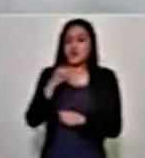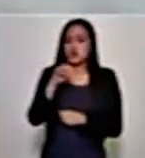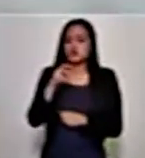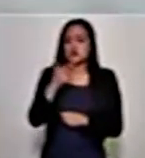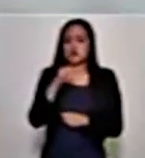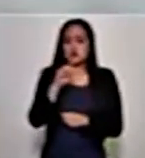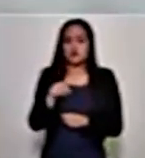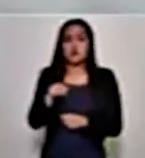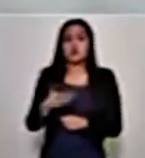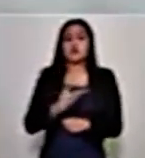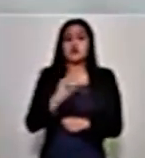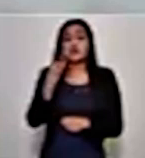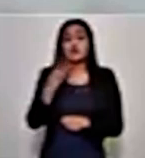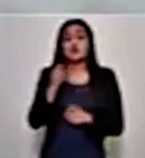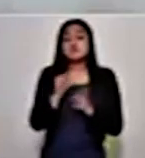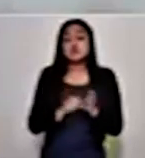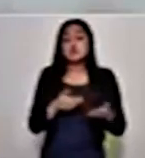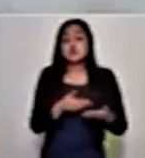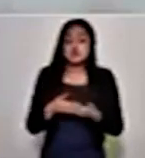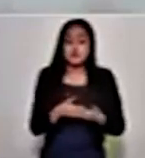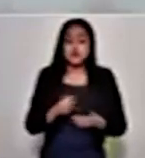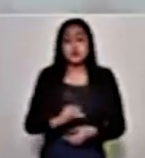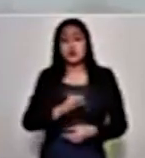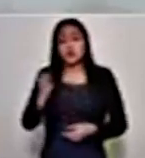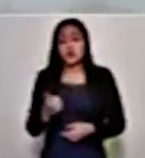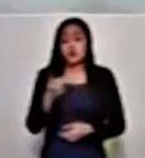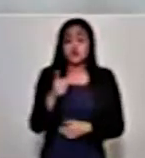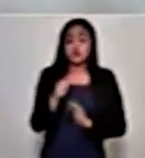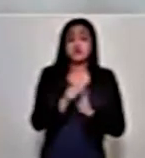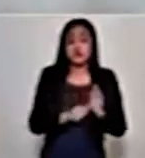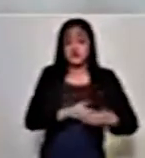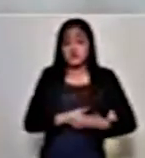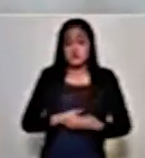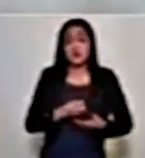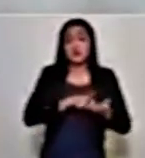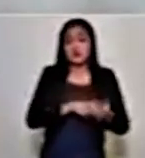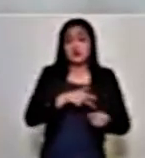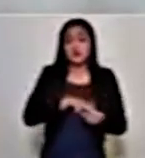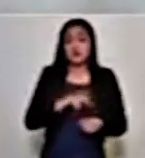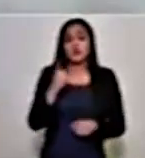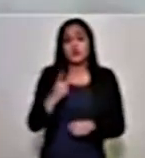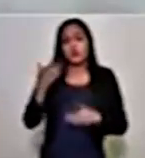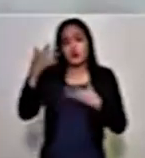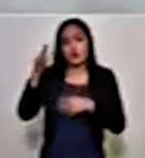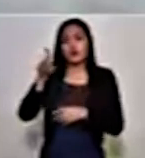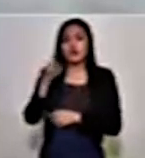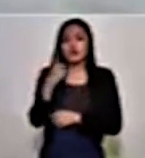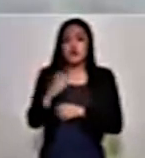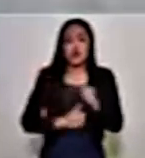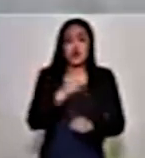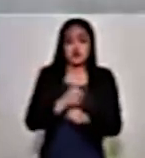una menor de edad de 3 meses, hay otra menor de edad de 11 meses. Y un adulto de 31